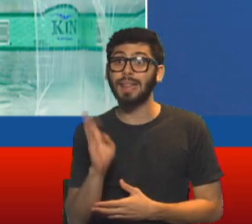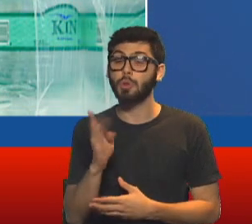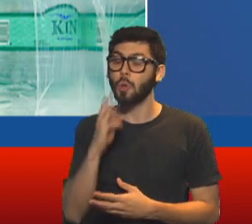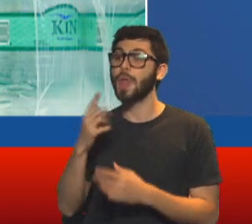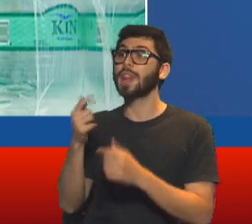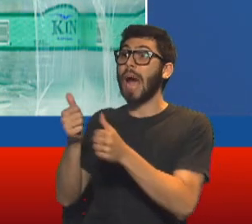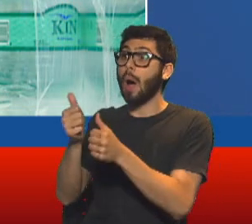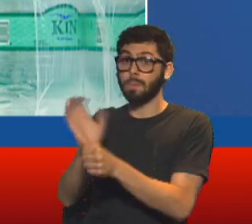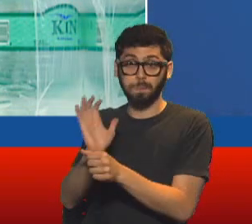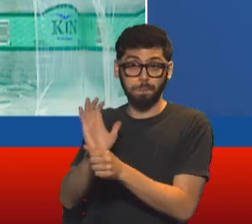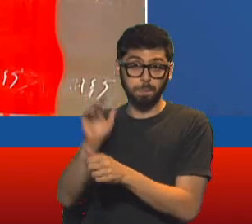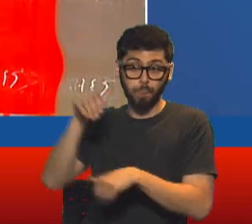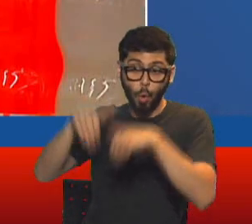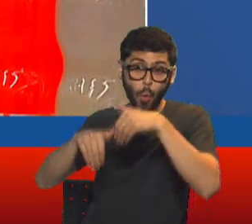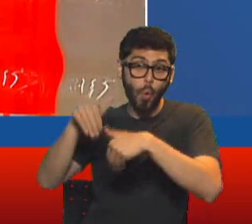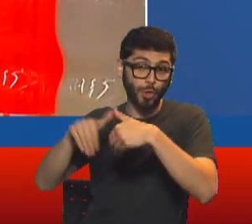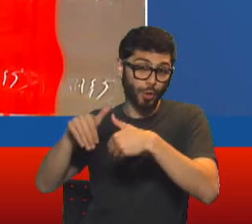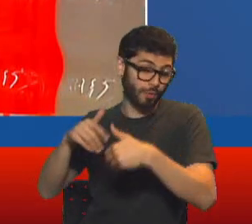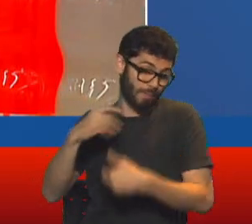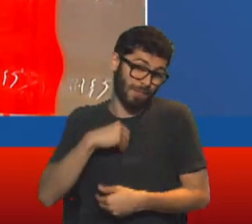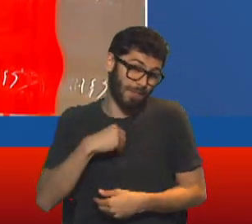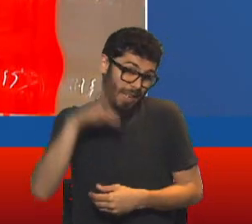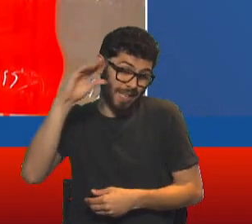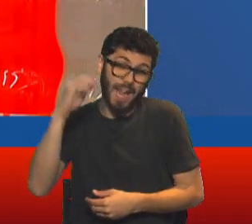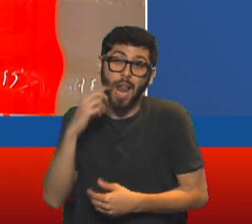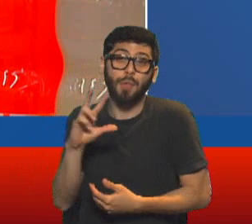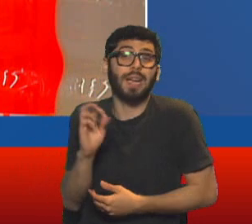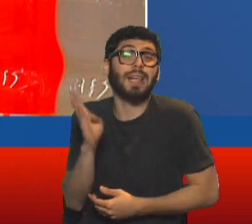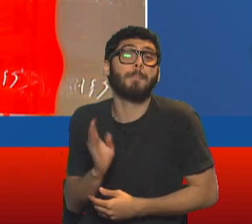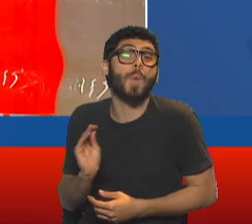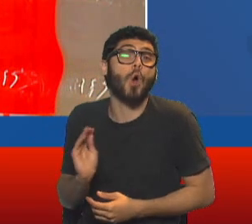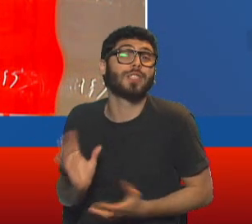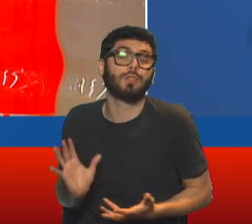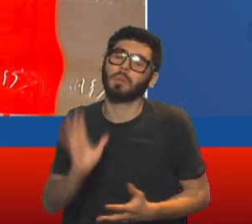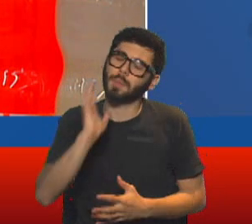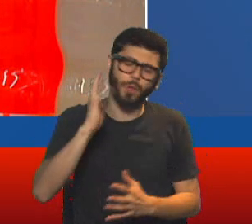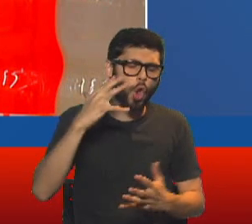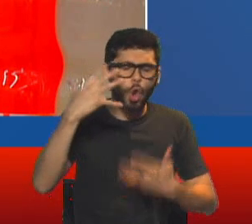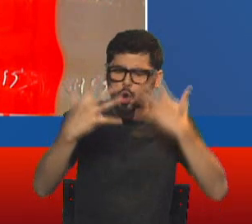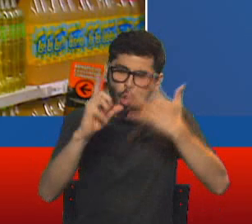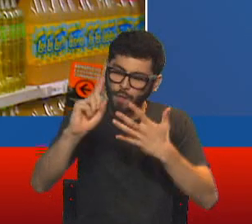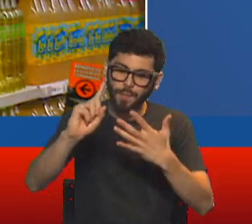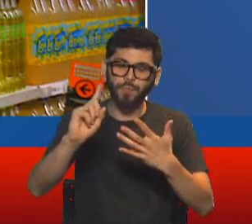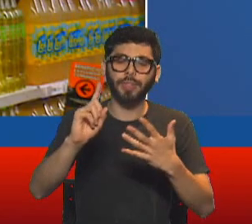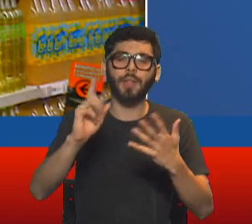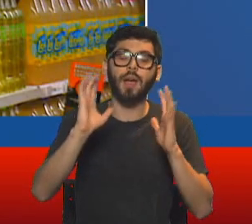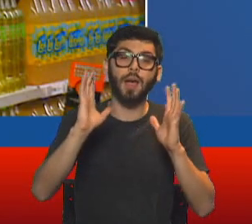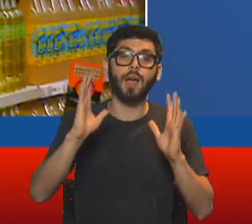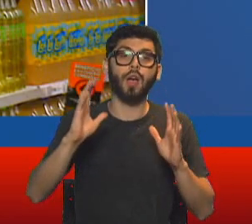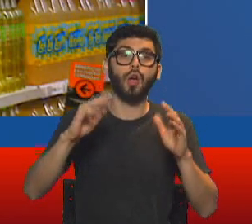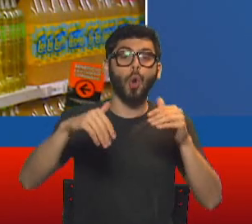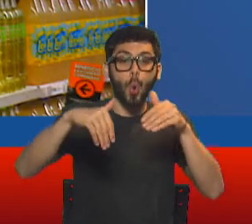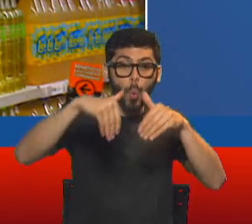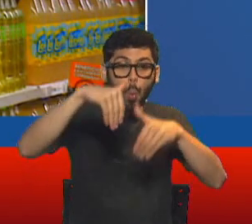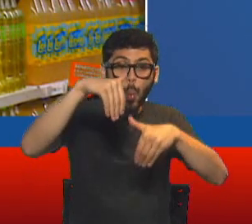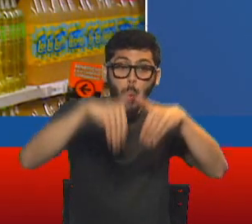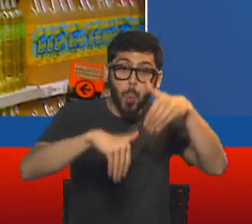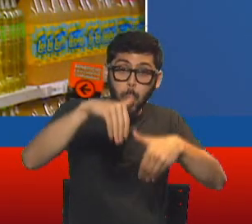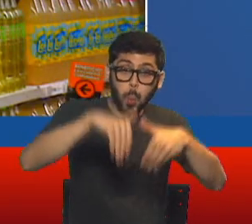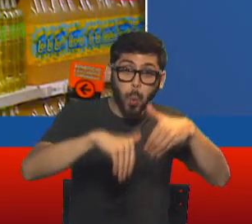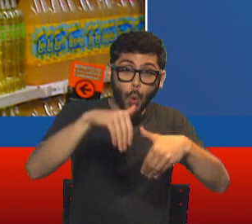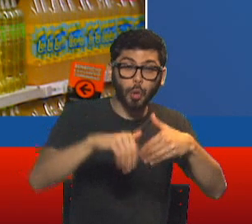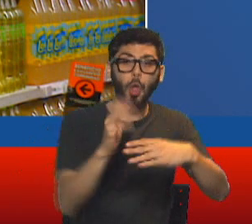medida anunciada en ese sentido. No hubo una medida anunciada, no da la impresión que se va a encarar ese tema. Y la verdad que es el único